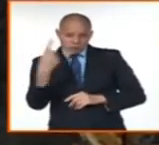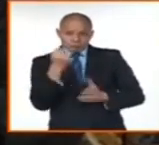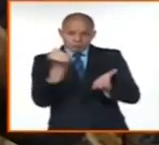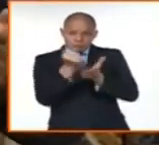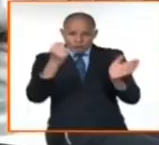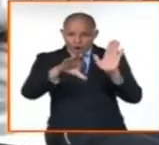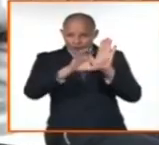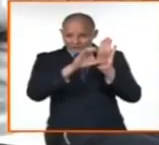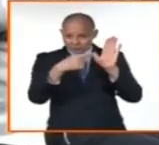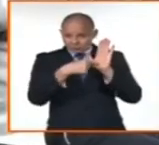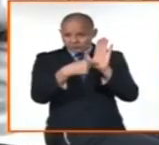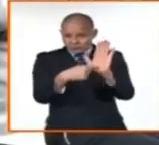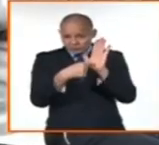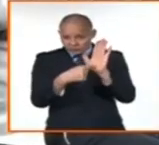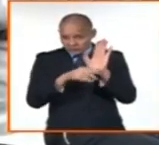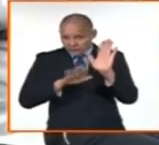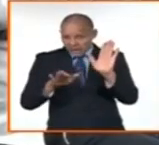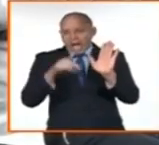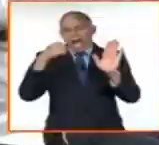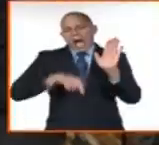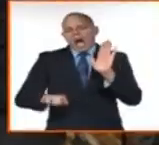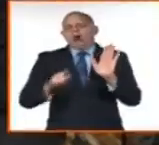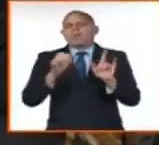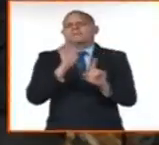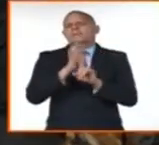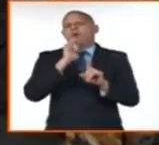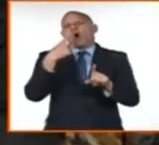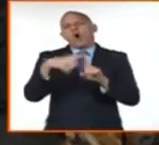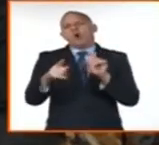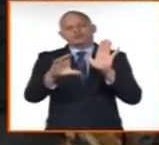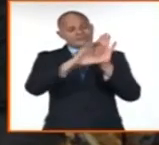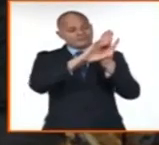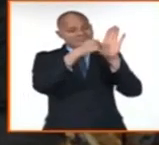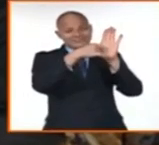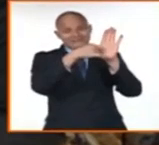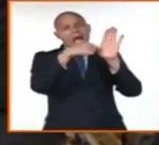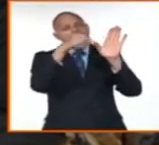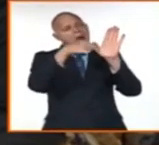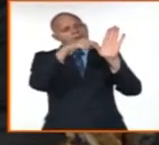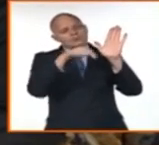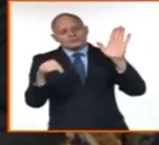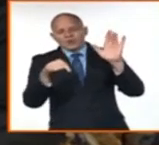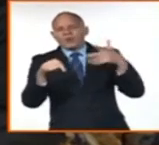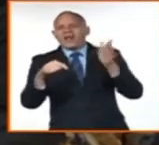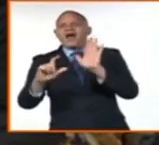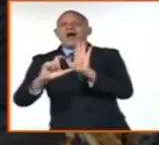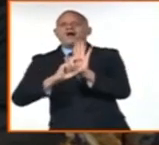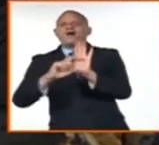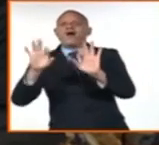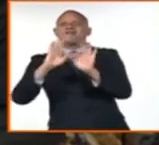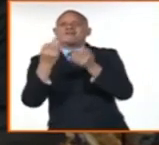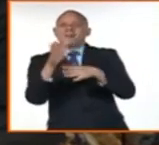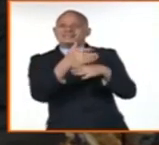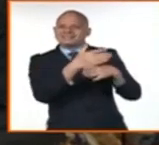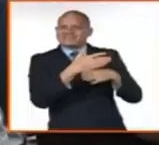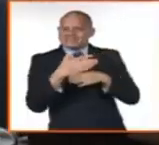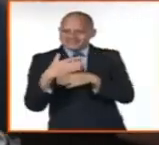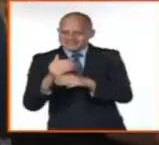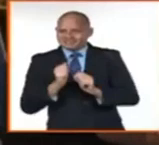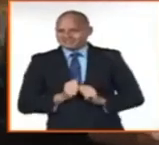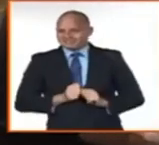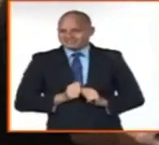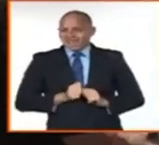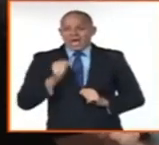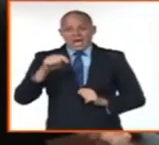las leyes que la puedan apoyar. Una de las leyes fundamentales que va ahora a la Asamblea en este año es el Código de la